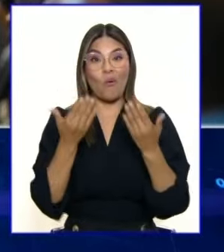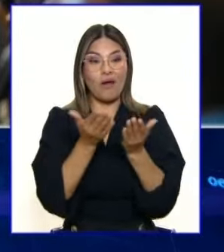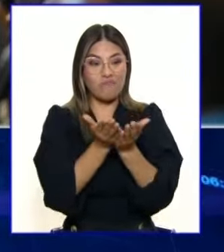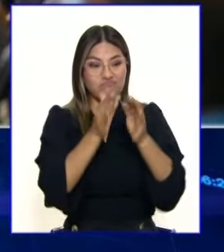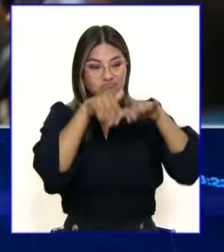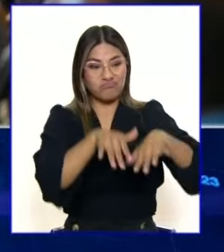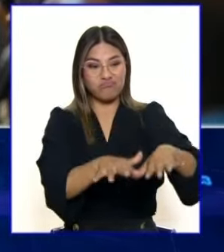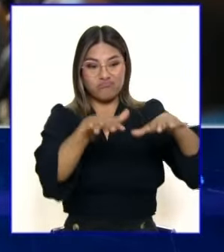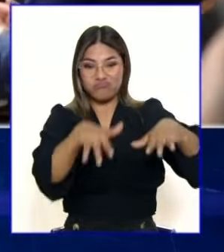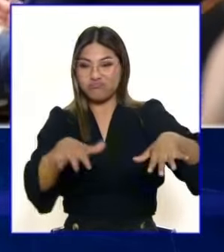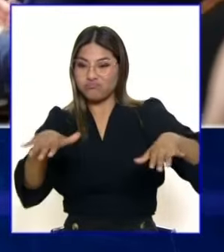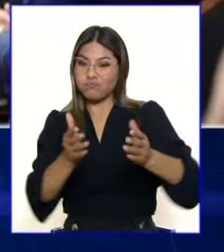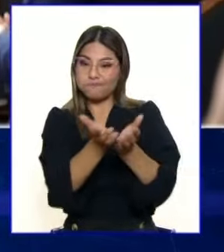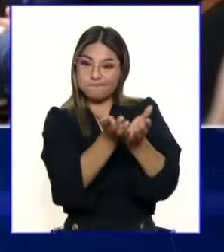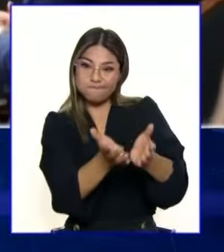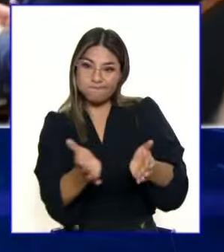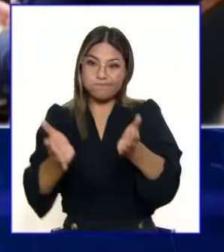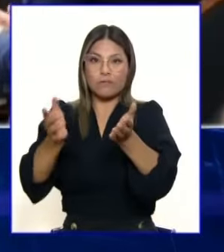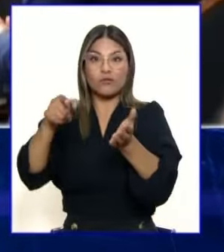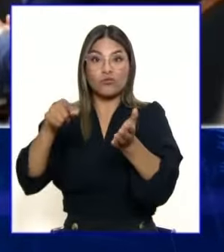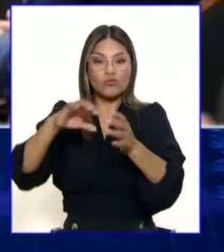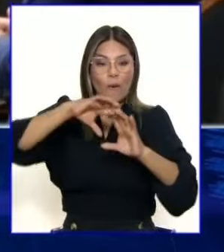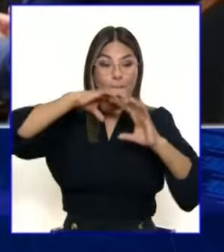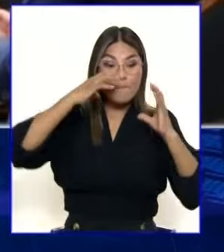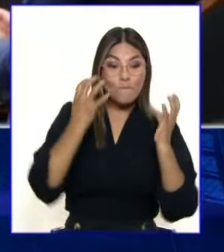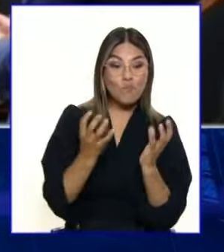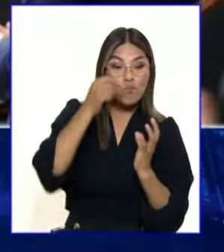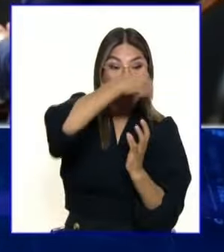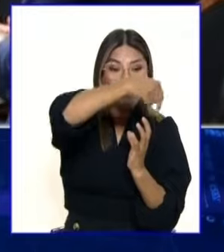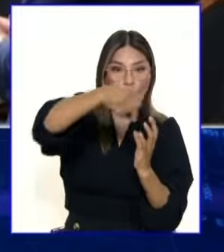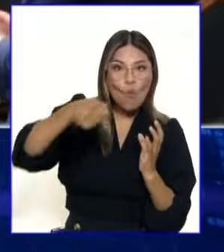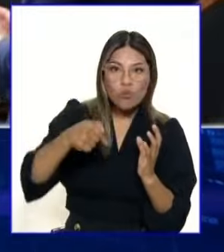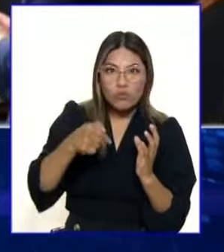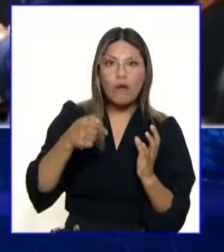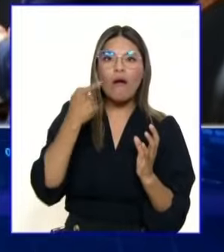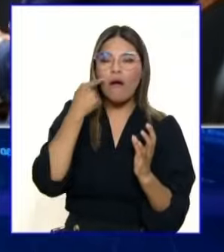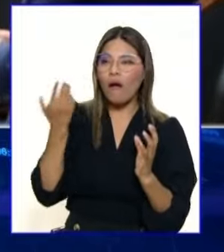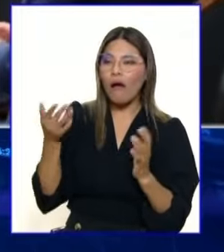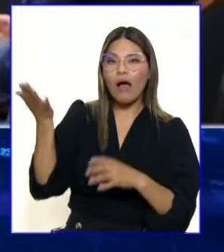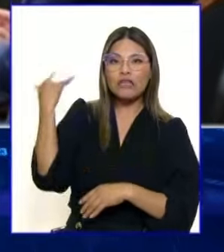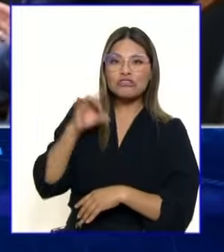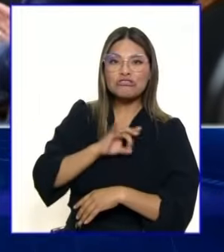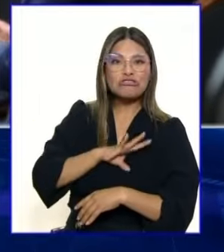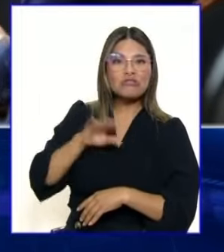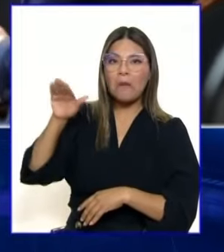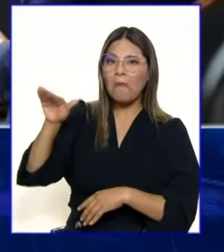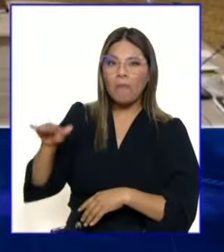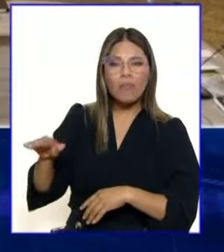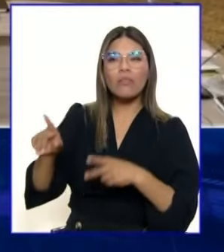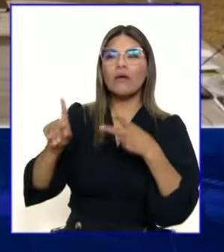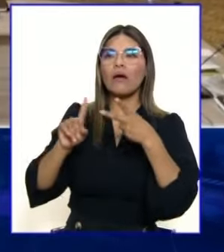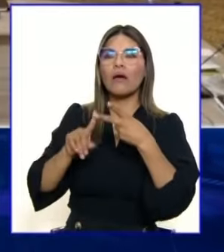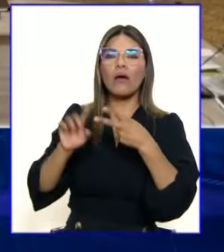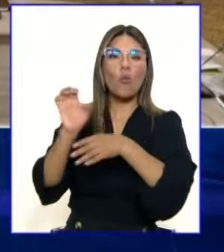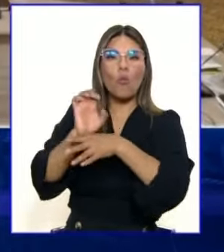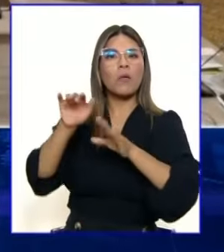megapuertos a nivel mundial, ¿no? Vamos a desplazar a Chile, a Guayaquil, a Ecuador, y el Perú va a dar una posición mucho más preponderante